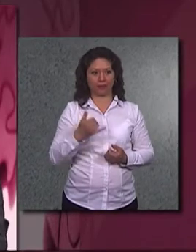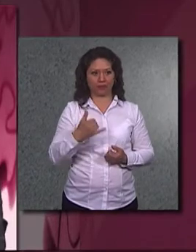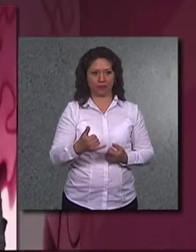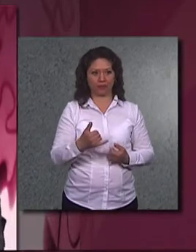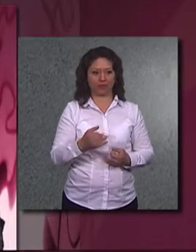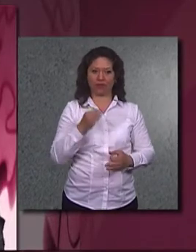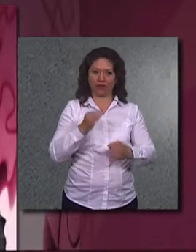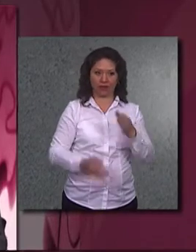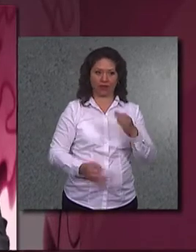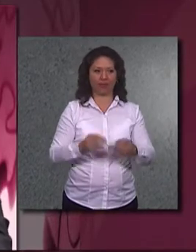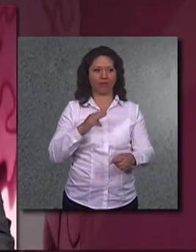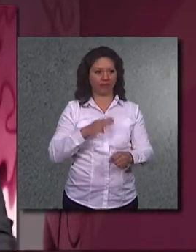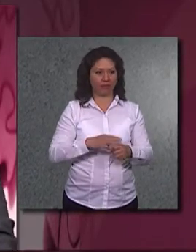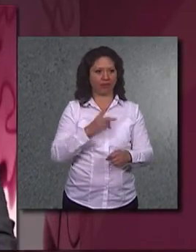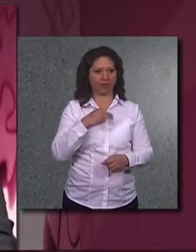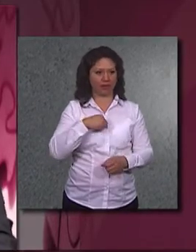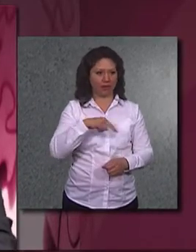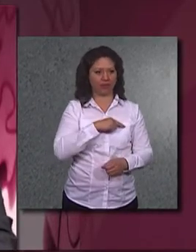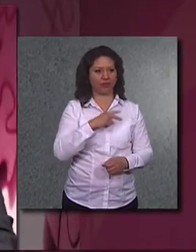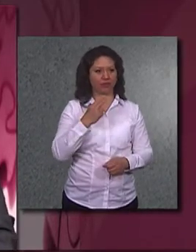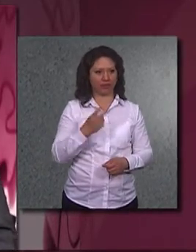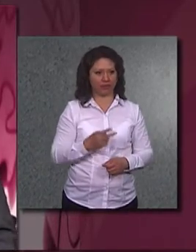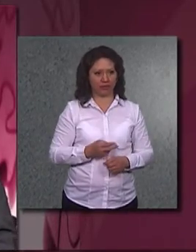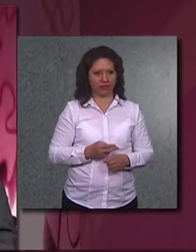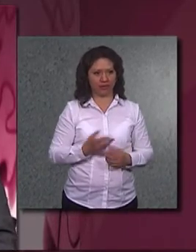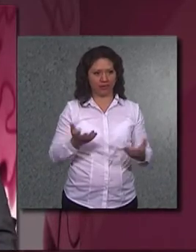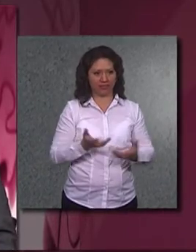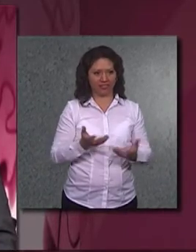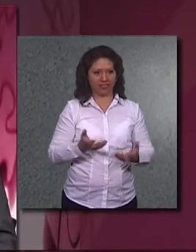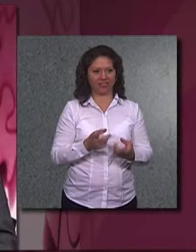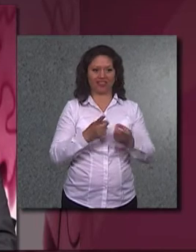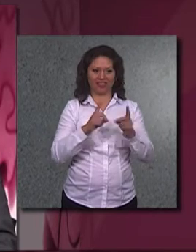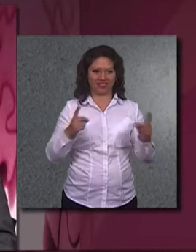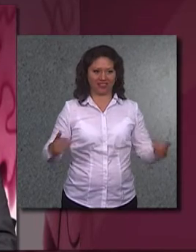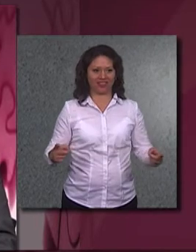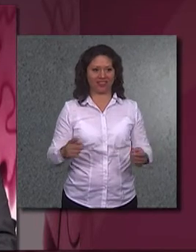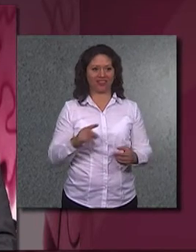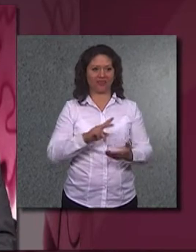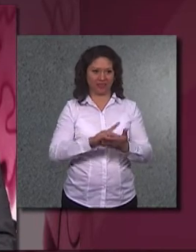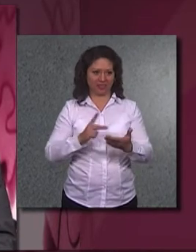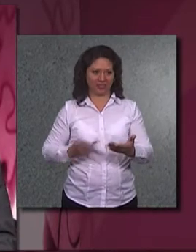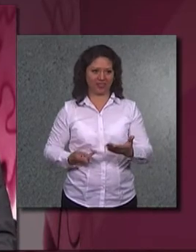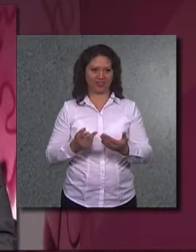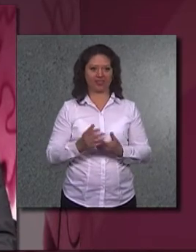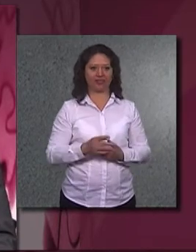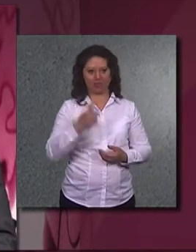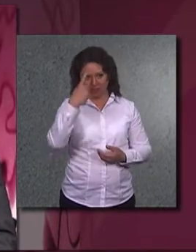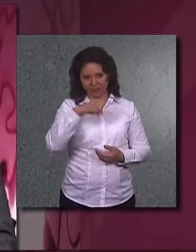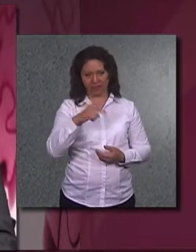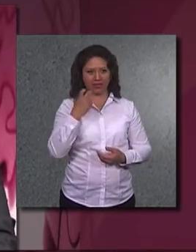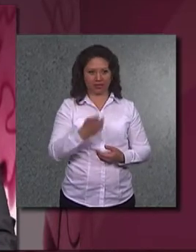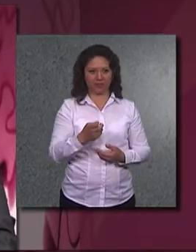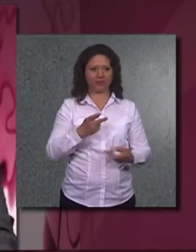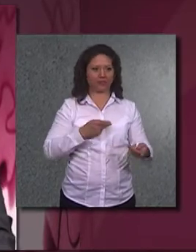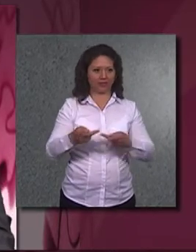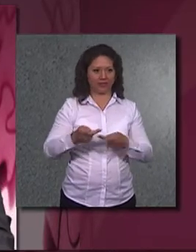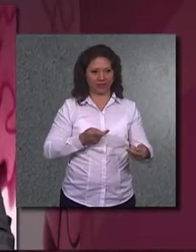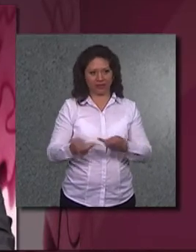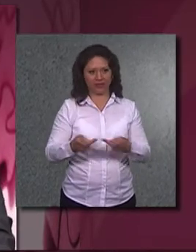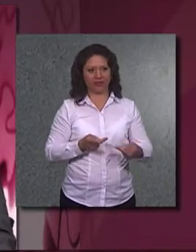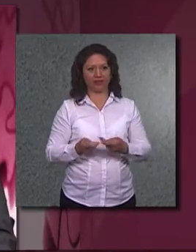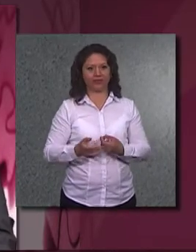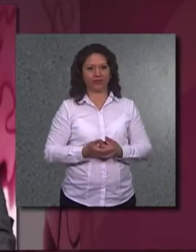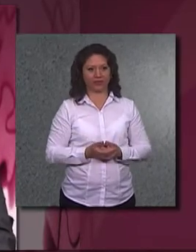y finalmente también nosotros revisamos el desempeño de los proyectos para ello hemos